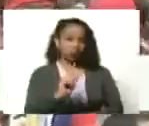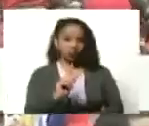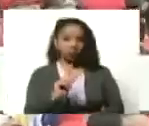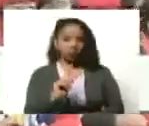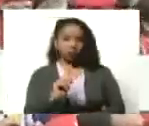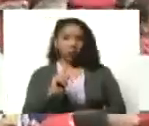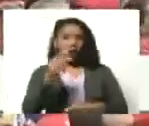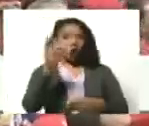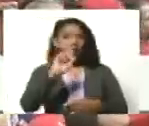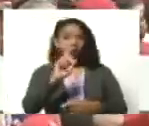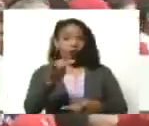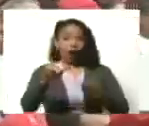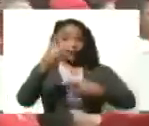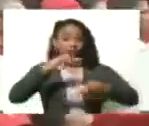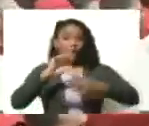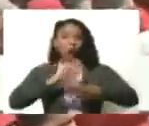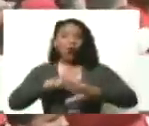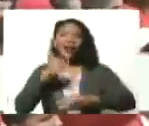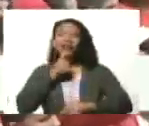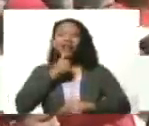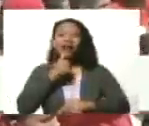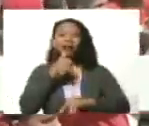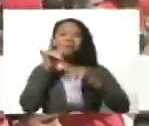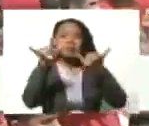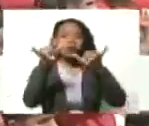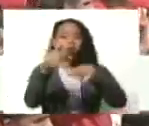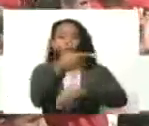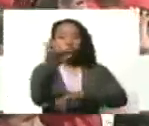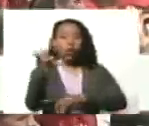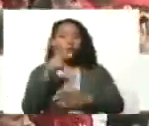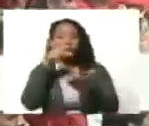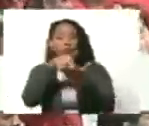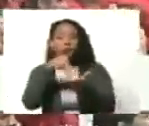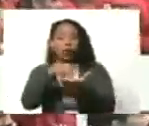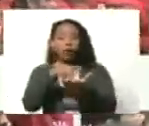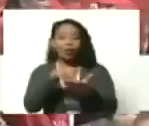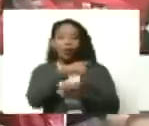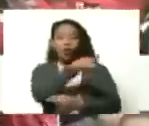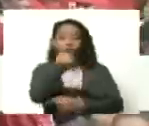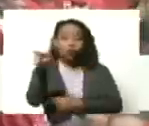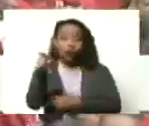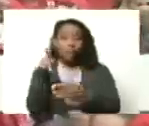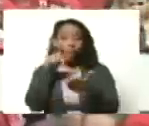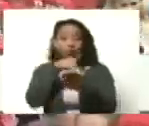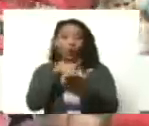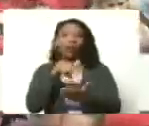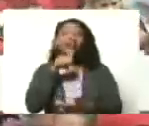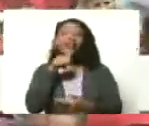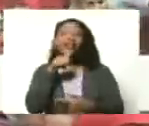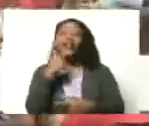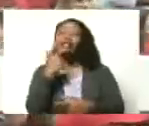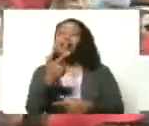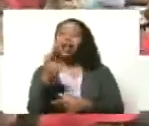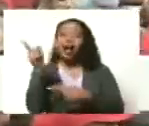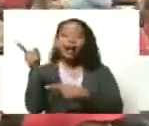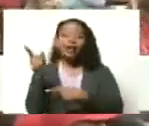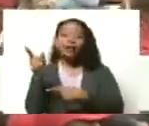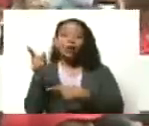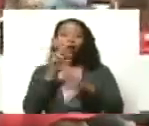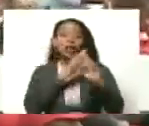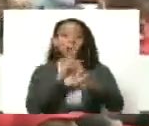revés. Porque quienes lo van a postular son ustedes. Y si ustedes los postulan, ¿a quién le tienen que rendir cuenta a ellos?